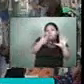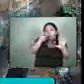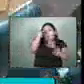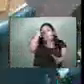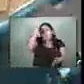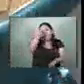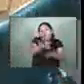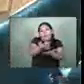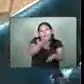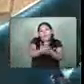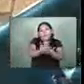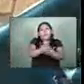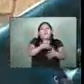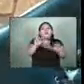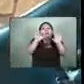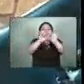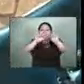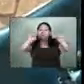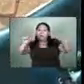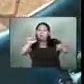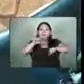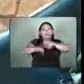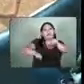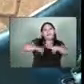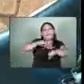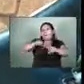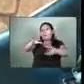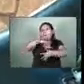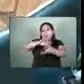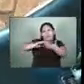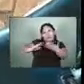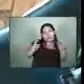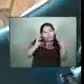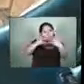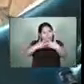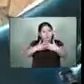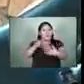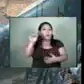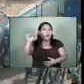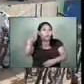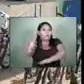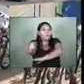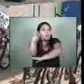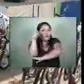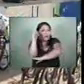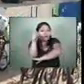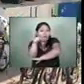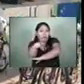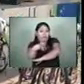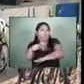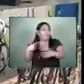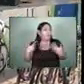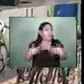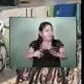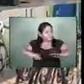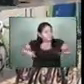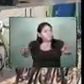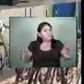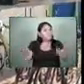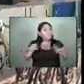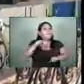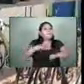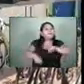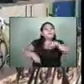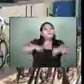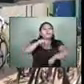iniciativa. Sin bicicleta no hay planeta. El Puerto de la Libertad es ahora un lugar donde se incentiva el uso